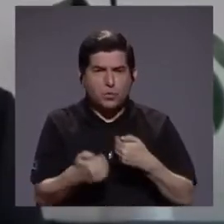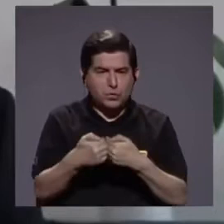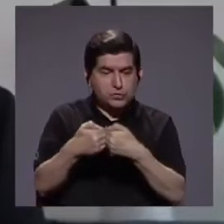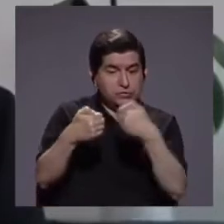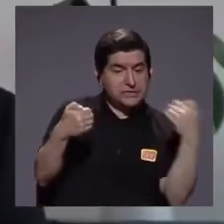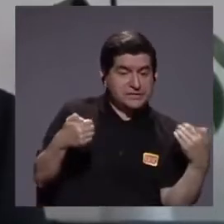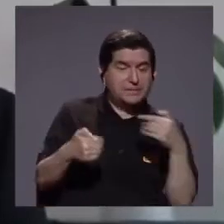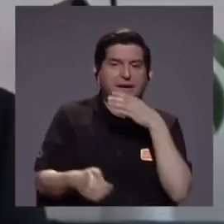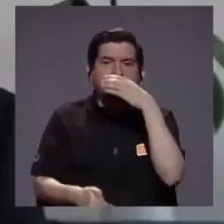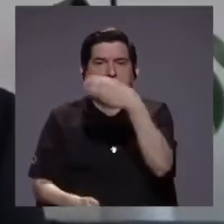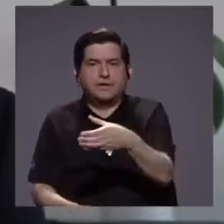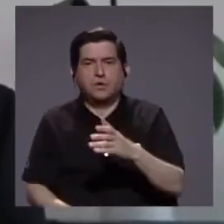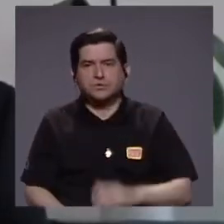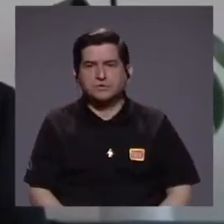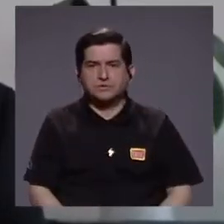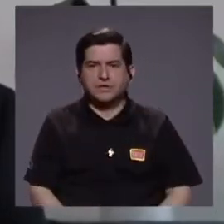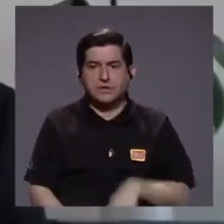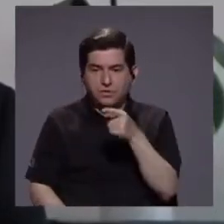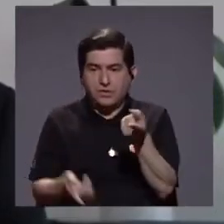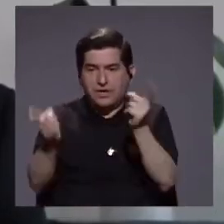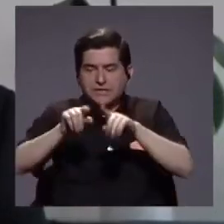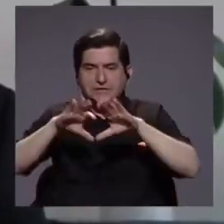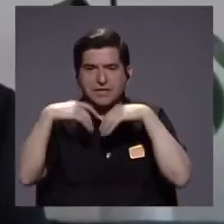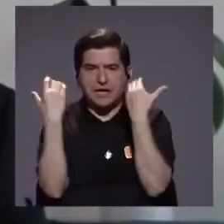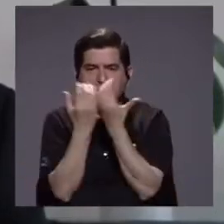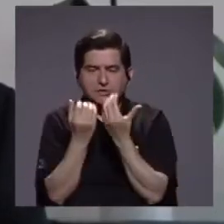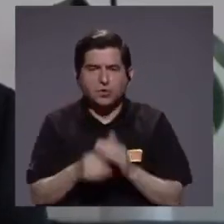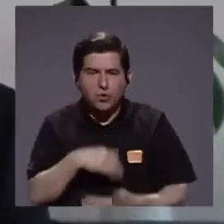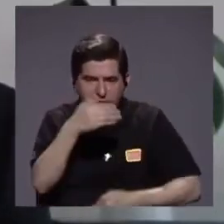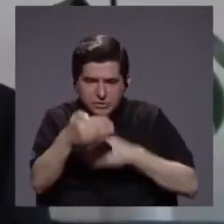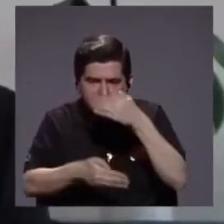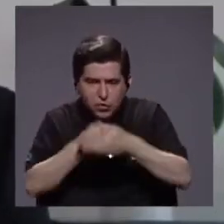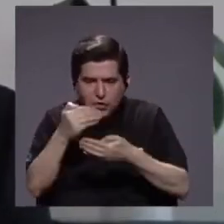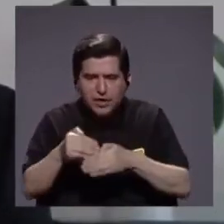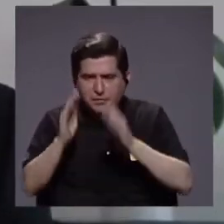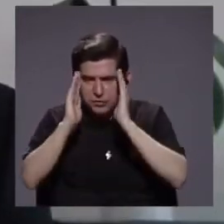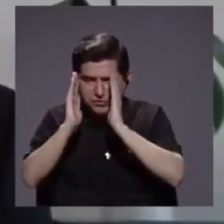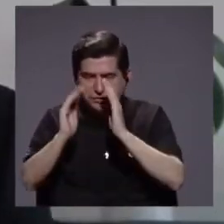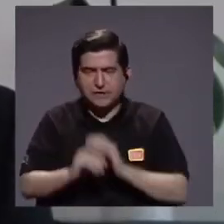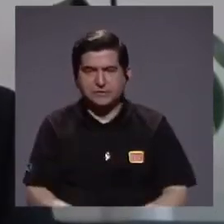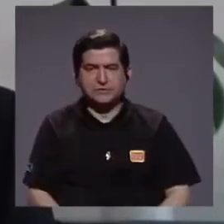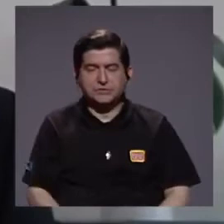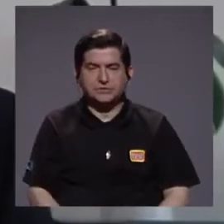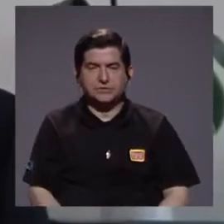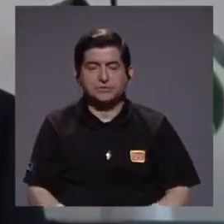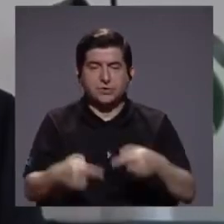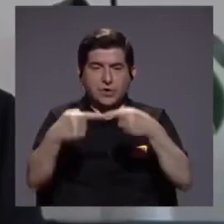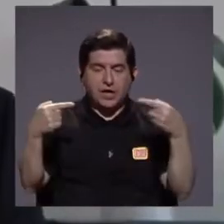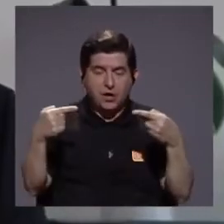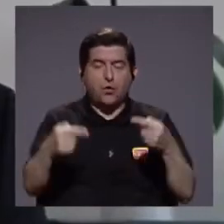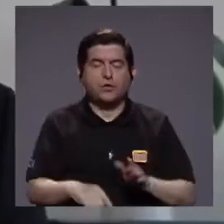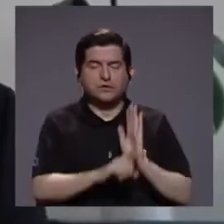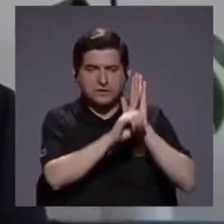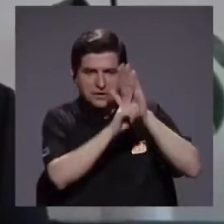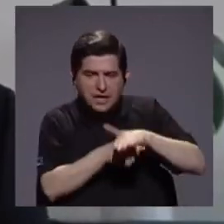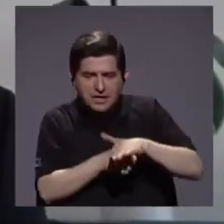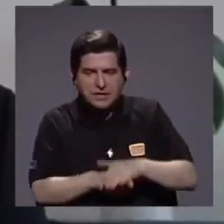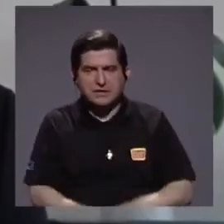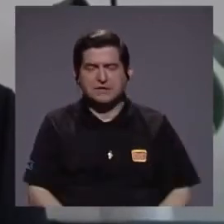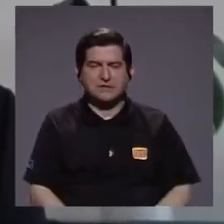de esa recomendación que hace una comisión instructora, la Comisión Institucional contra el Hostigamiento Sexual,